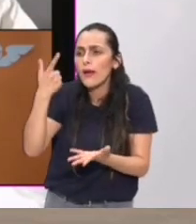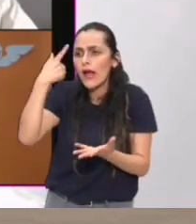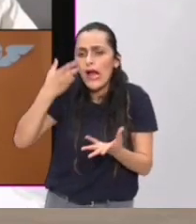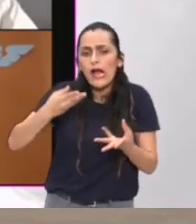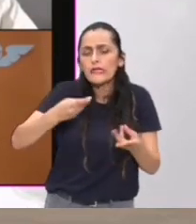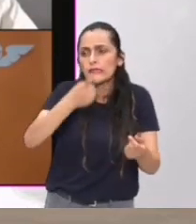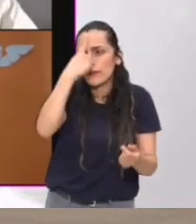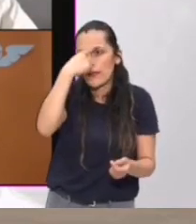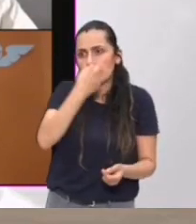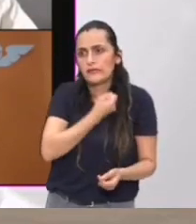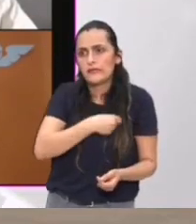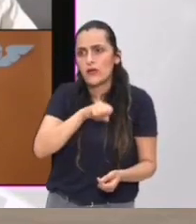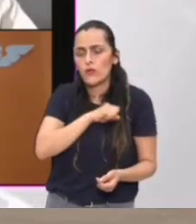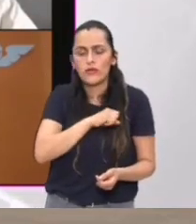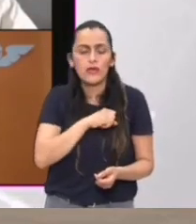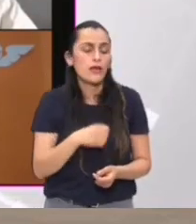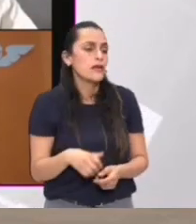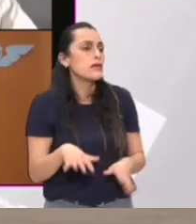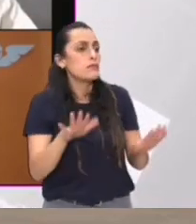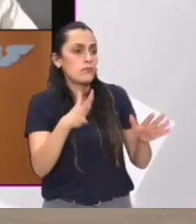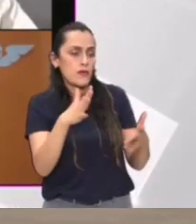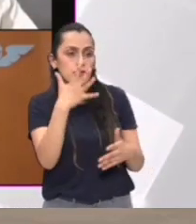Al menos en el 5%.